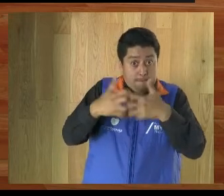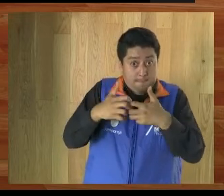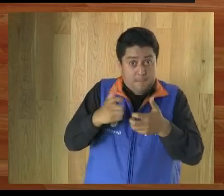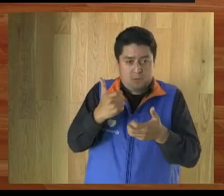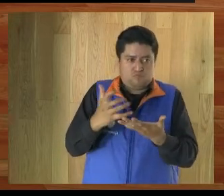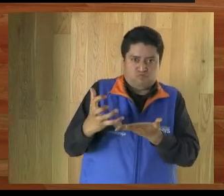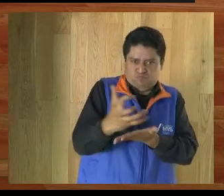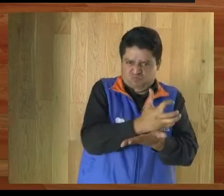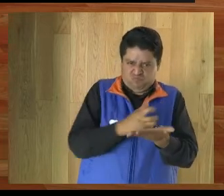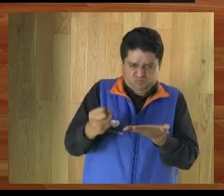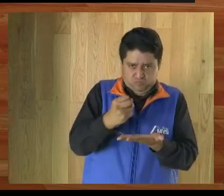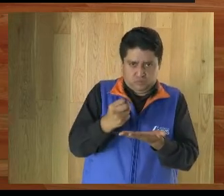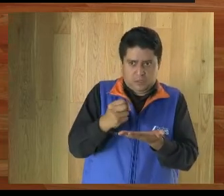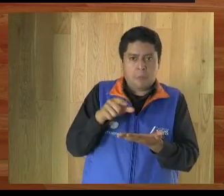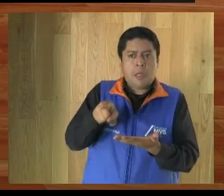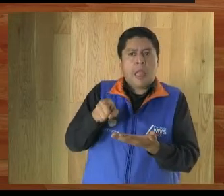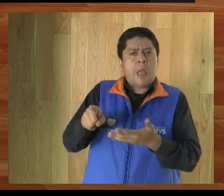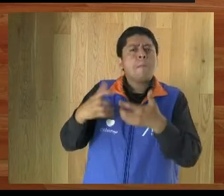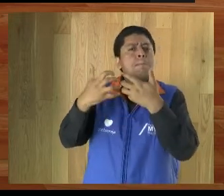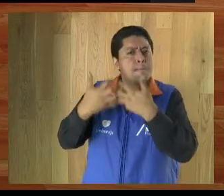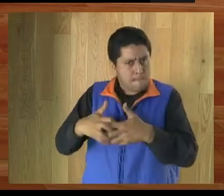empresas consideradas más éticas